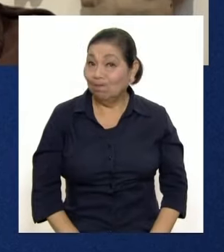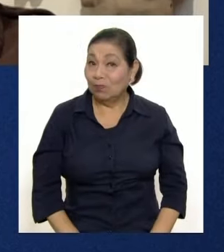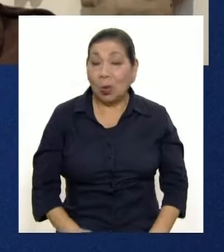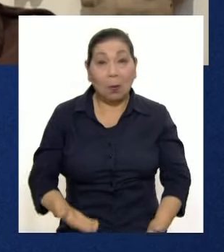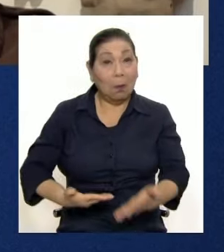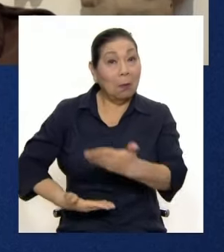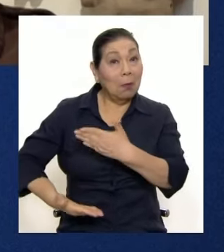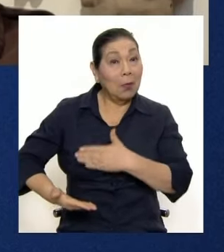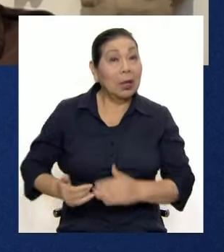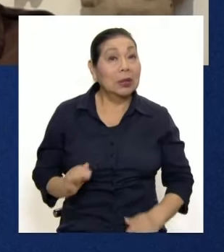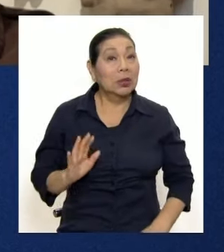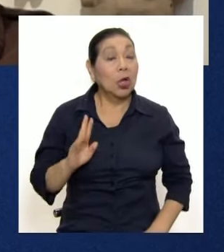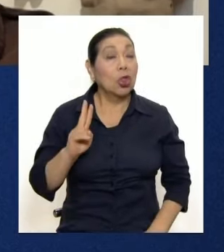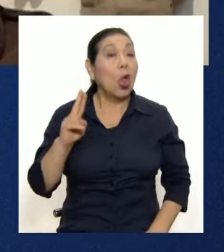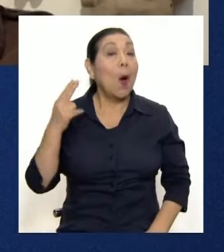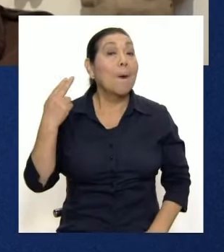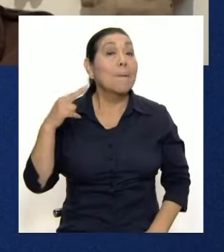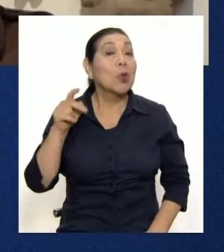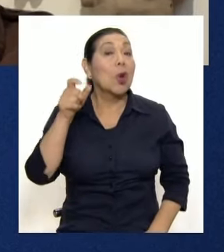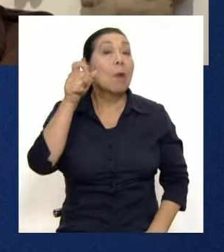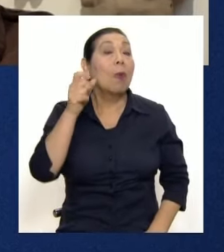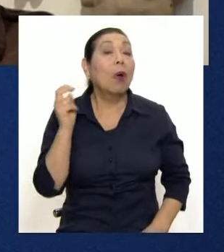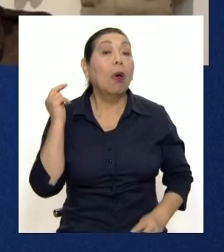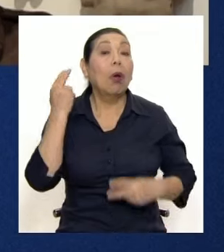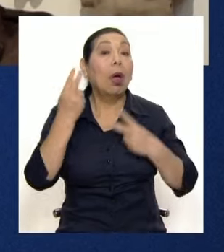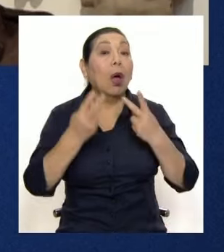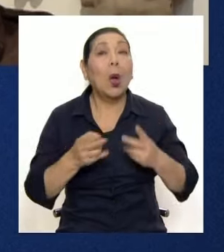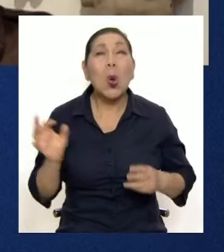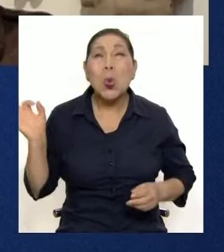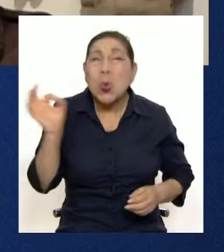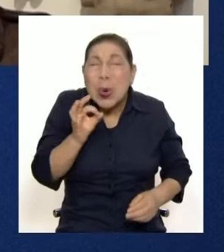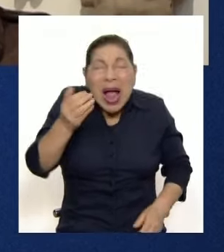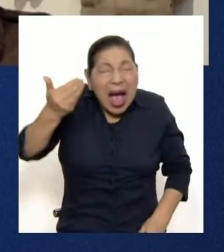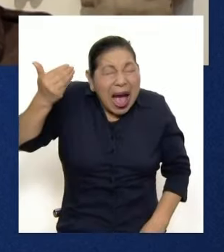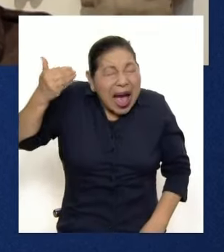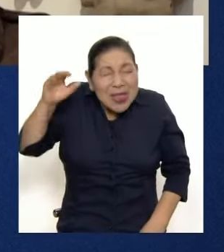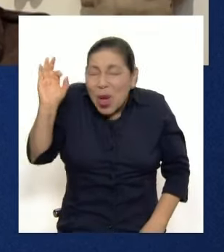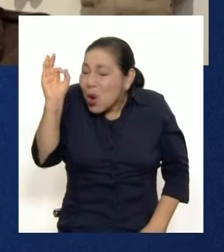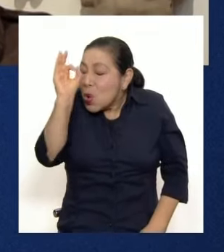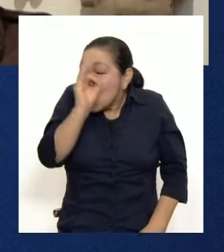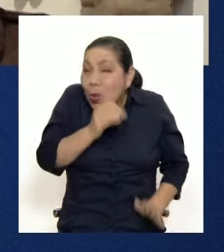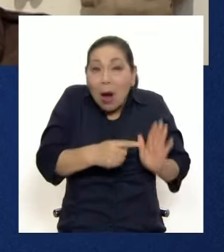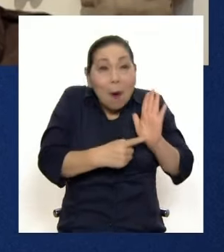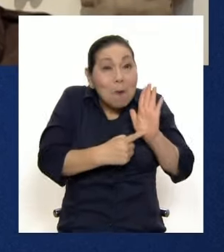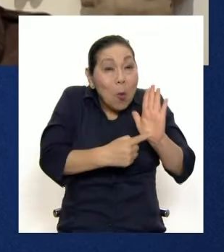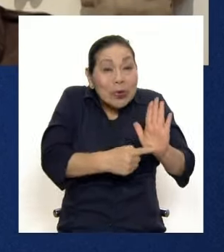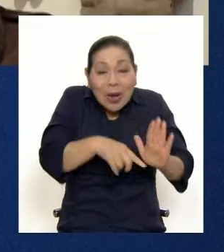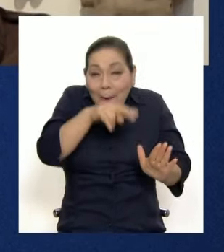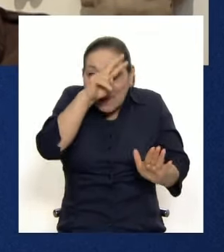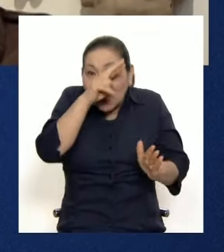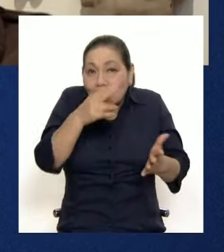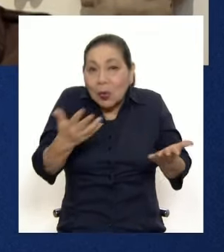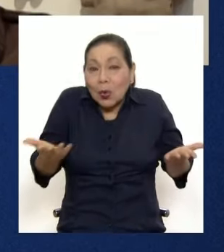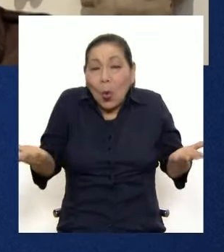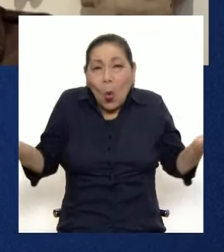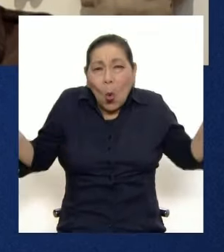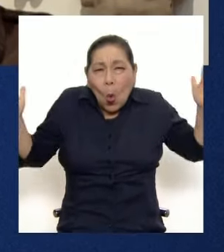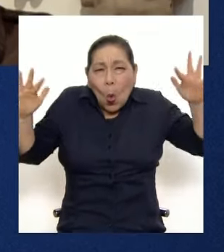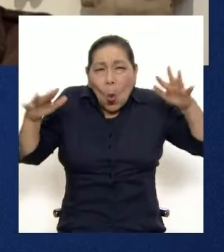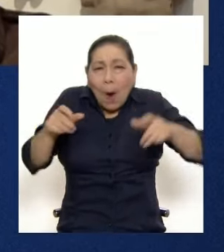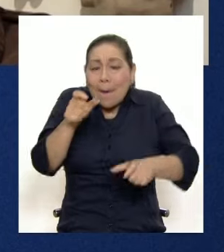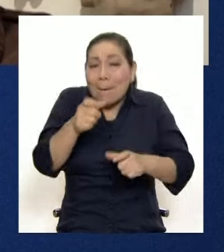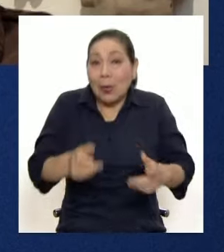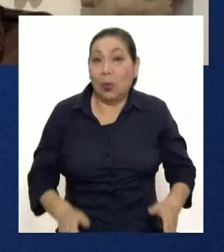atrajo casi 2 millones de personas nunca antes ha habido una exposición del Perú que haya atraído tanta